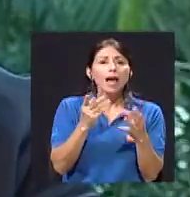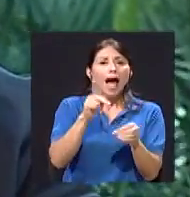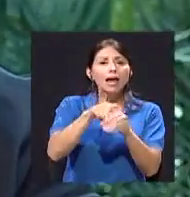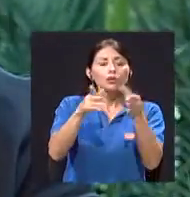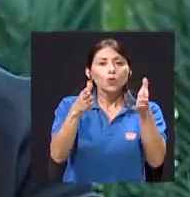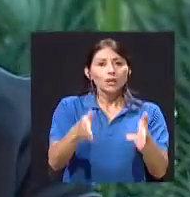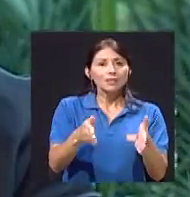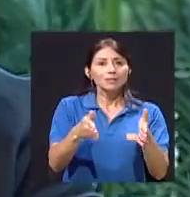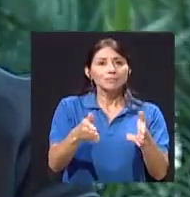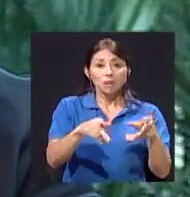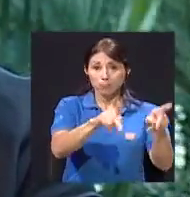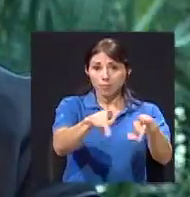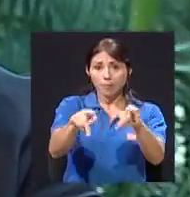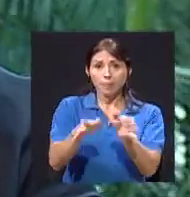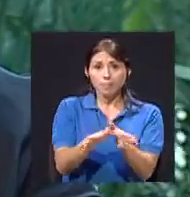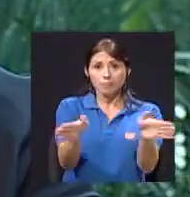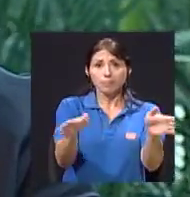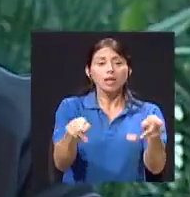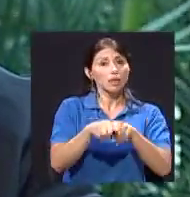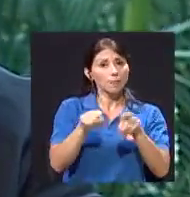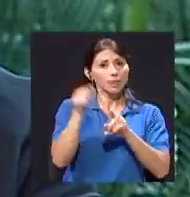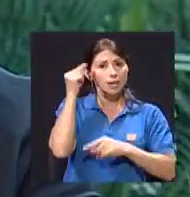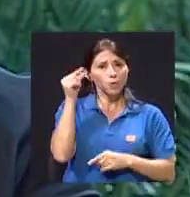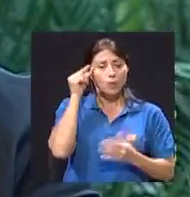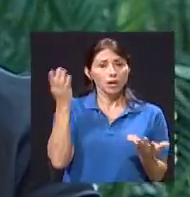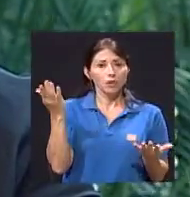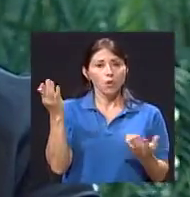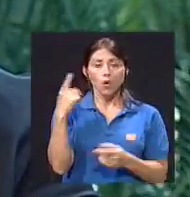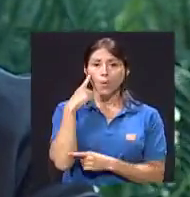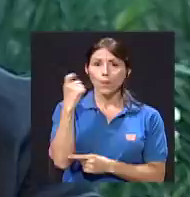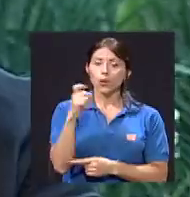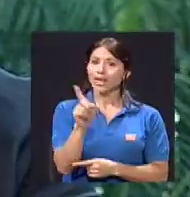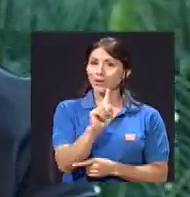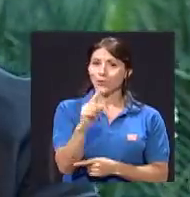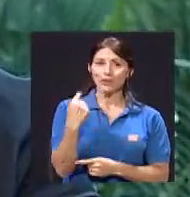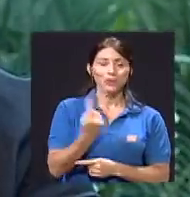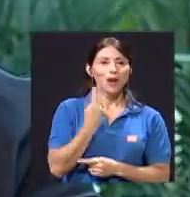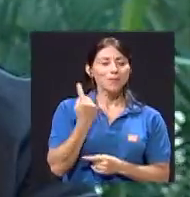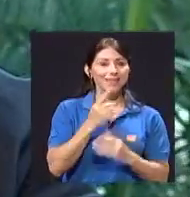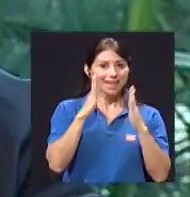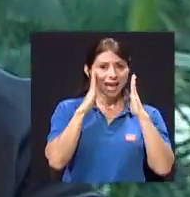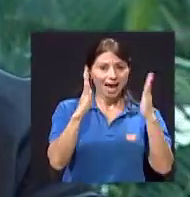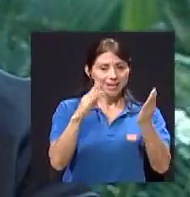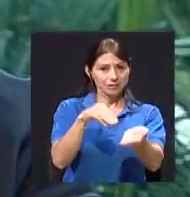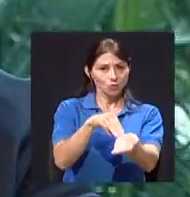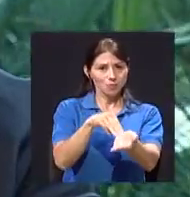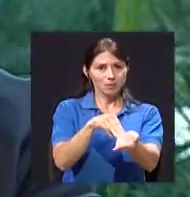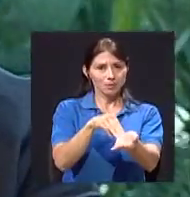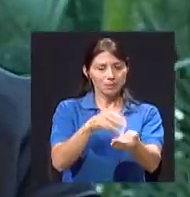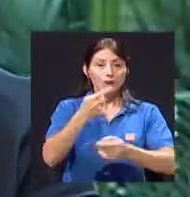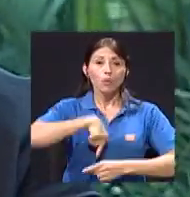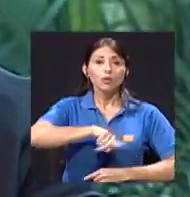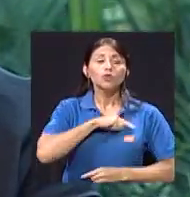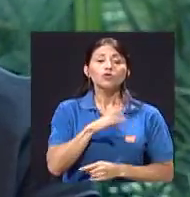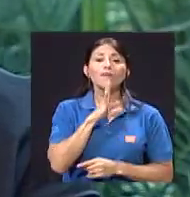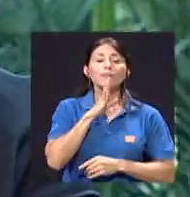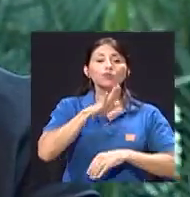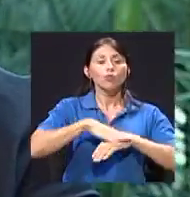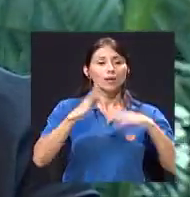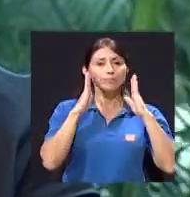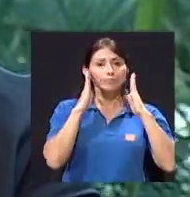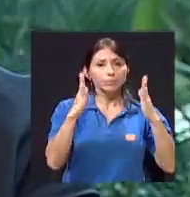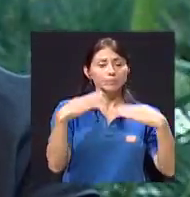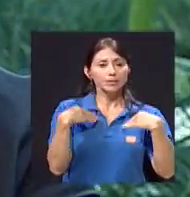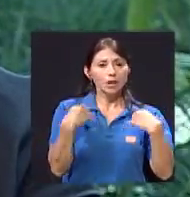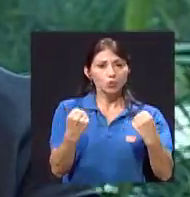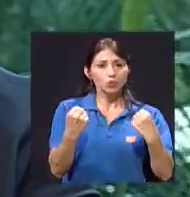del gobierno, porque no es solo la atención médica. Cuando hablamos de atención en salud, pues estamos hablando